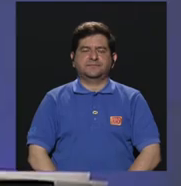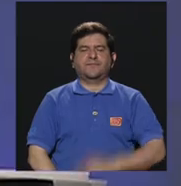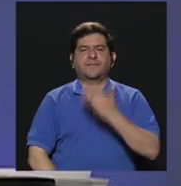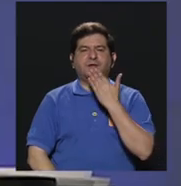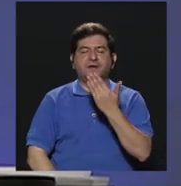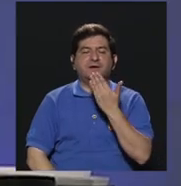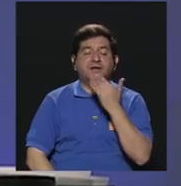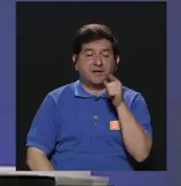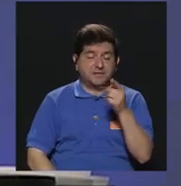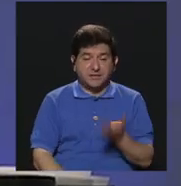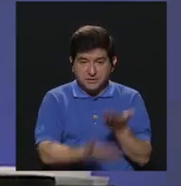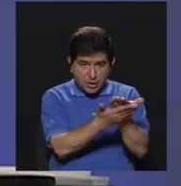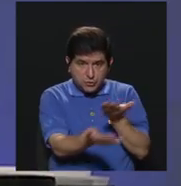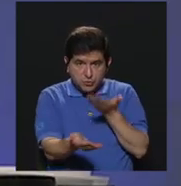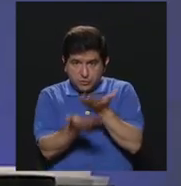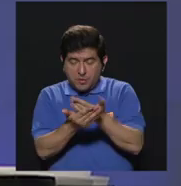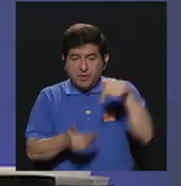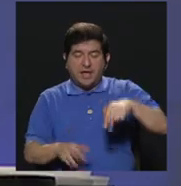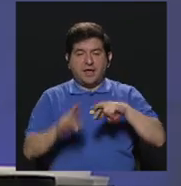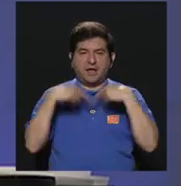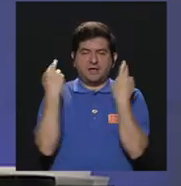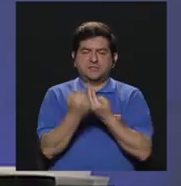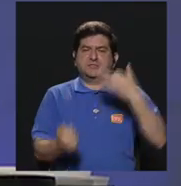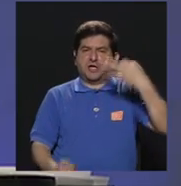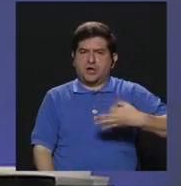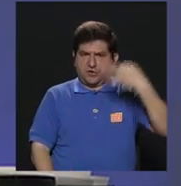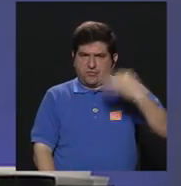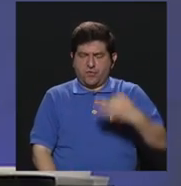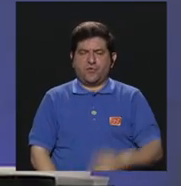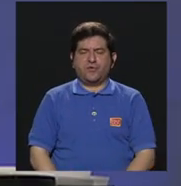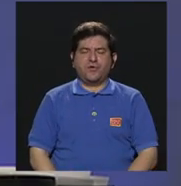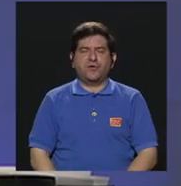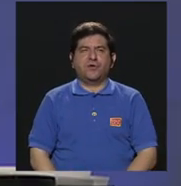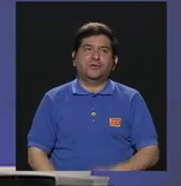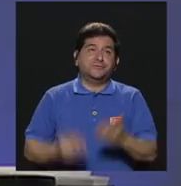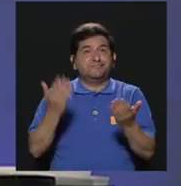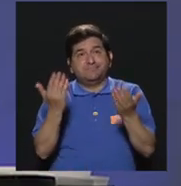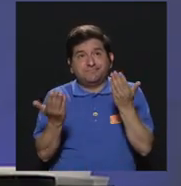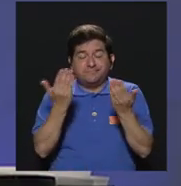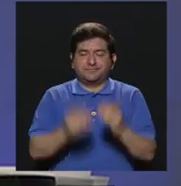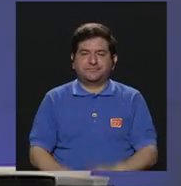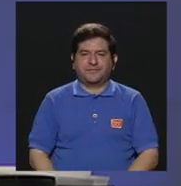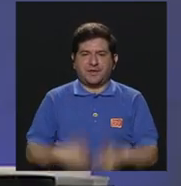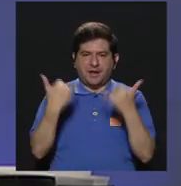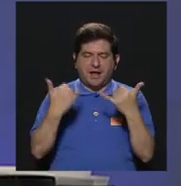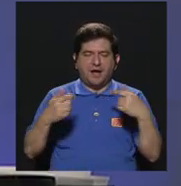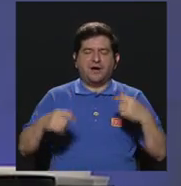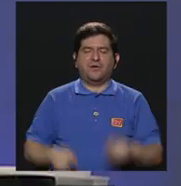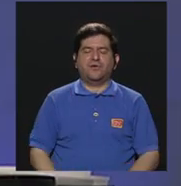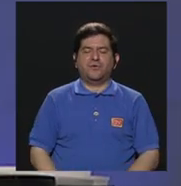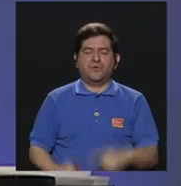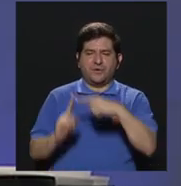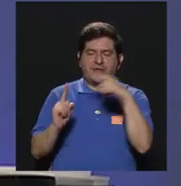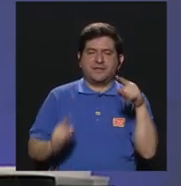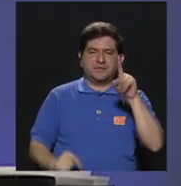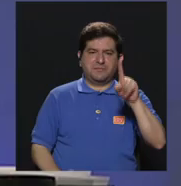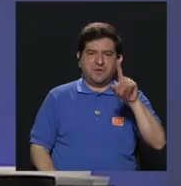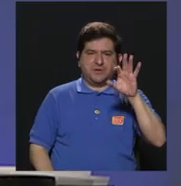Gracias a sus propuestas, esta sesión solemne, metafóricamente, ha venido celebrando desde